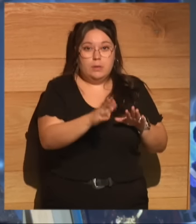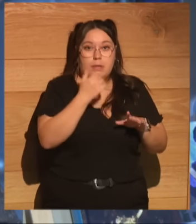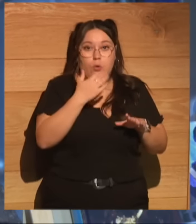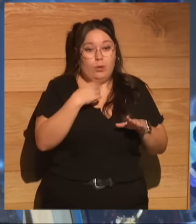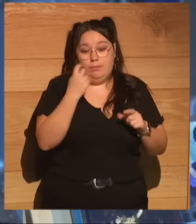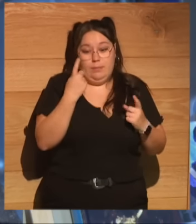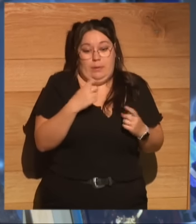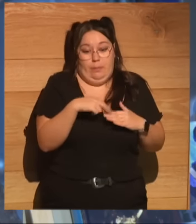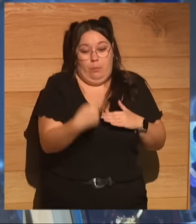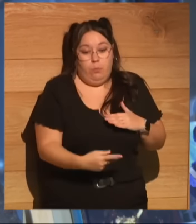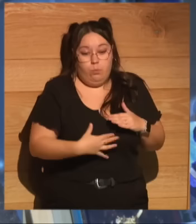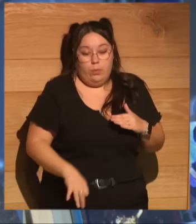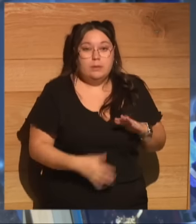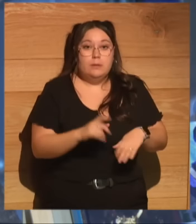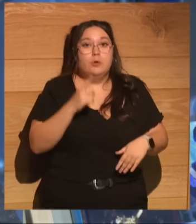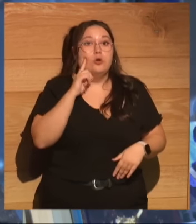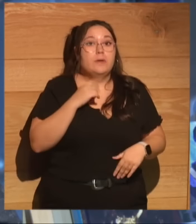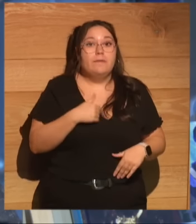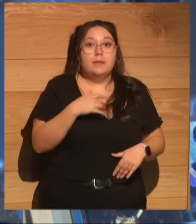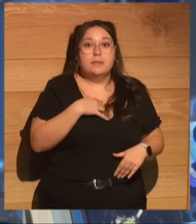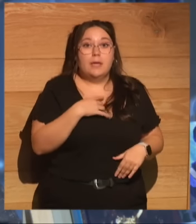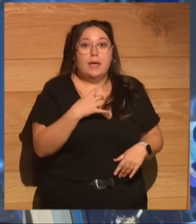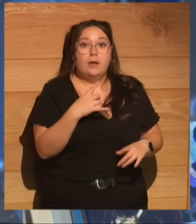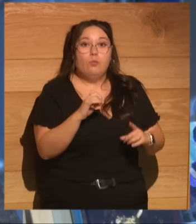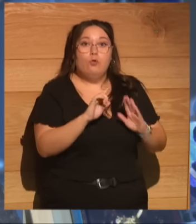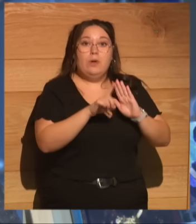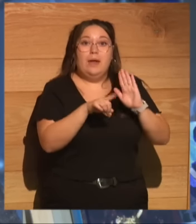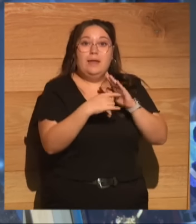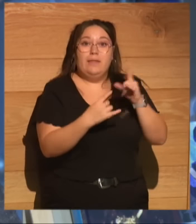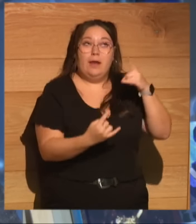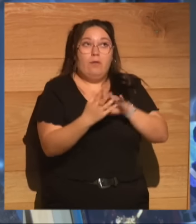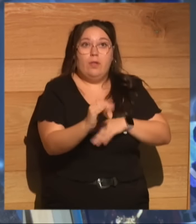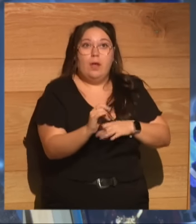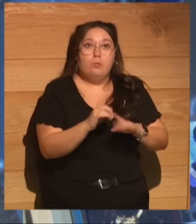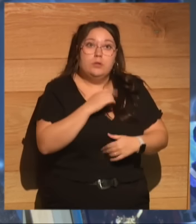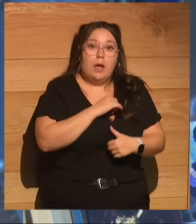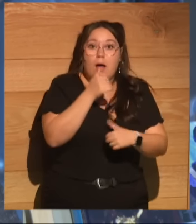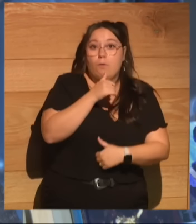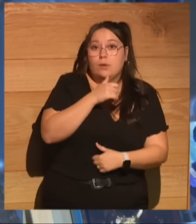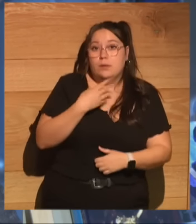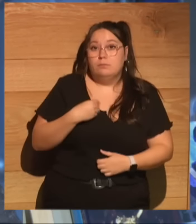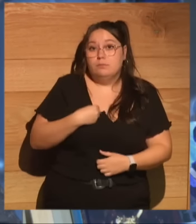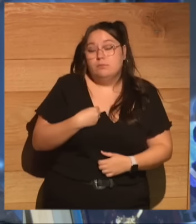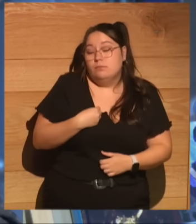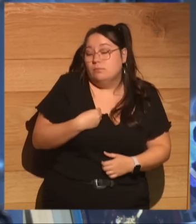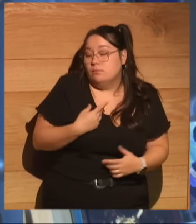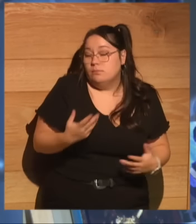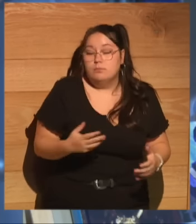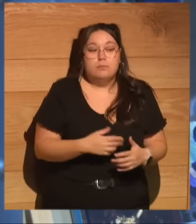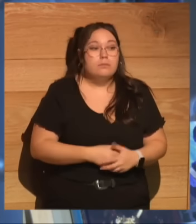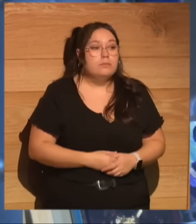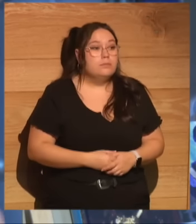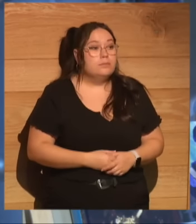precipicio y, como todavía no sabe que hay ley de la gravedad, eso aguanta es. Un par de segundos ahí como el coyote antes eso de es, como... venir abajo. Lo curioso